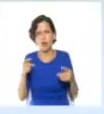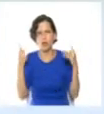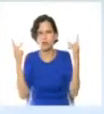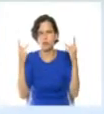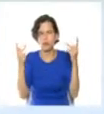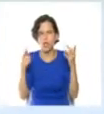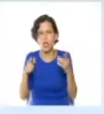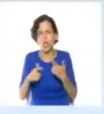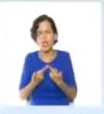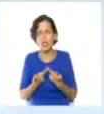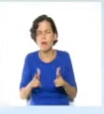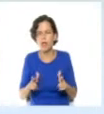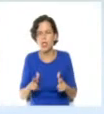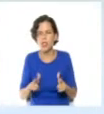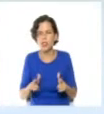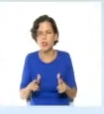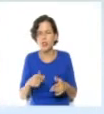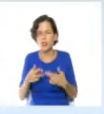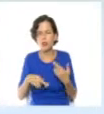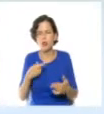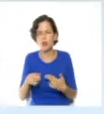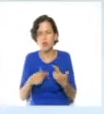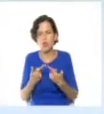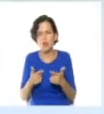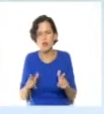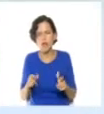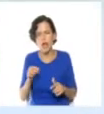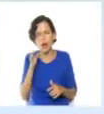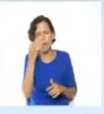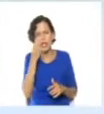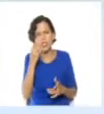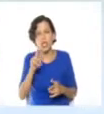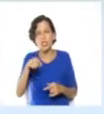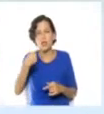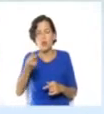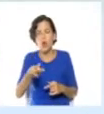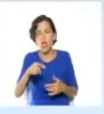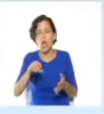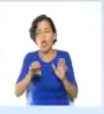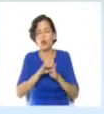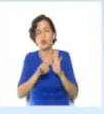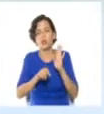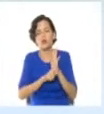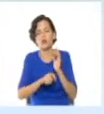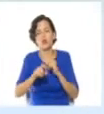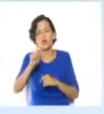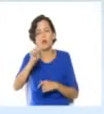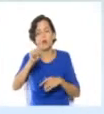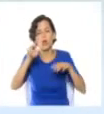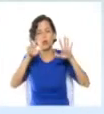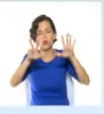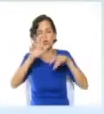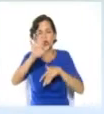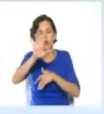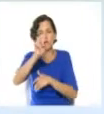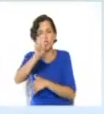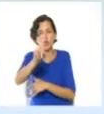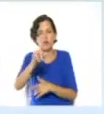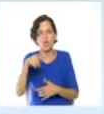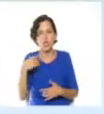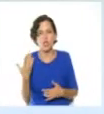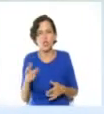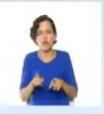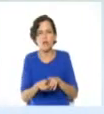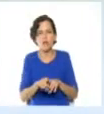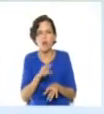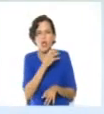Liberal Amarilla. Y la Constitución de 1881, donde el general Guzmán Blanco, para continuar